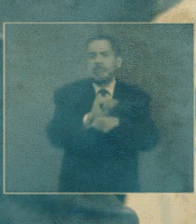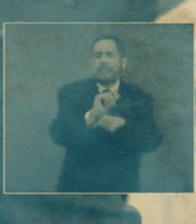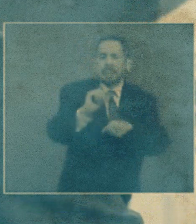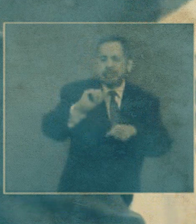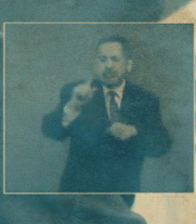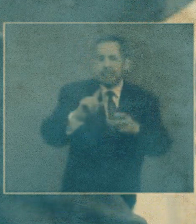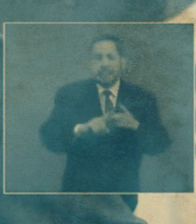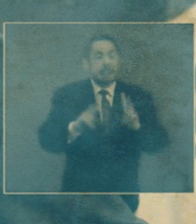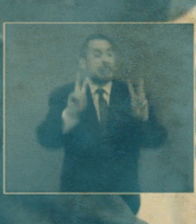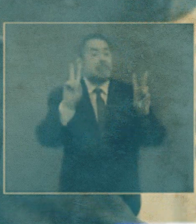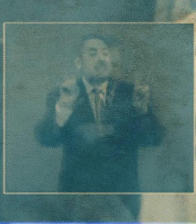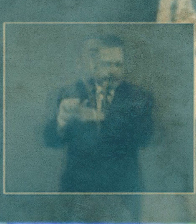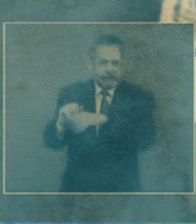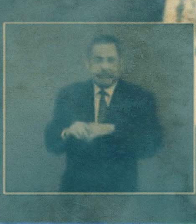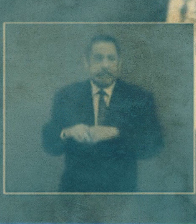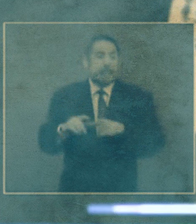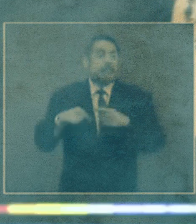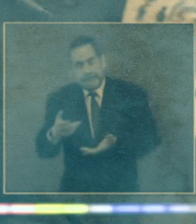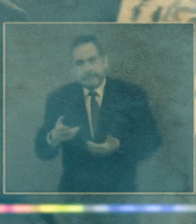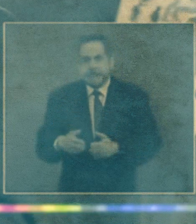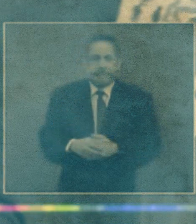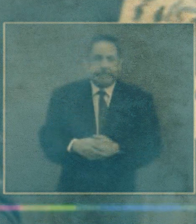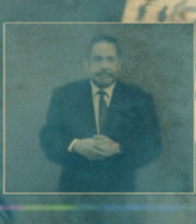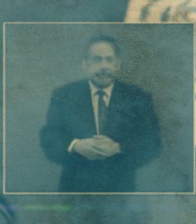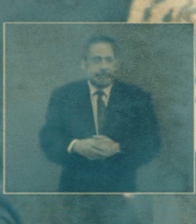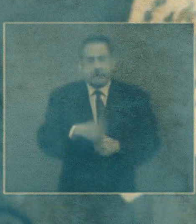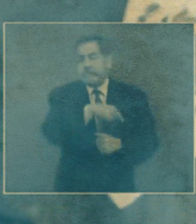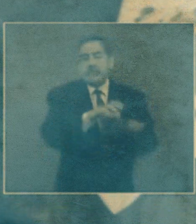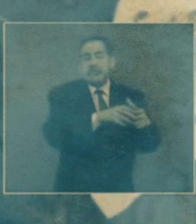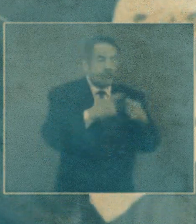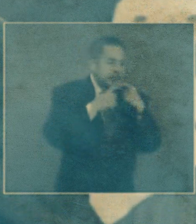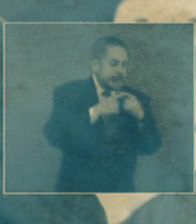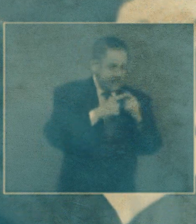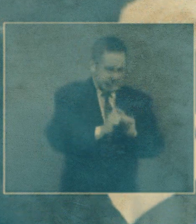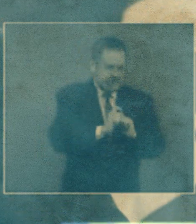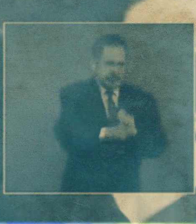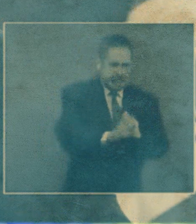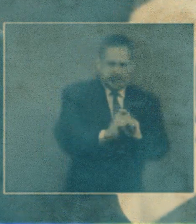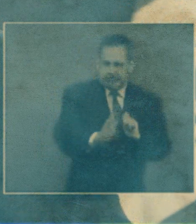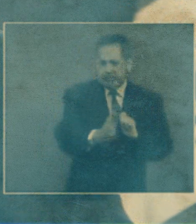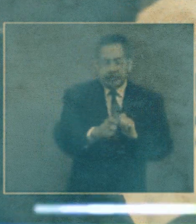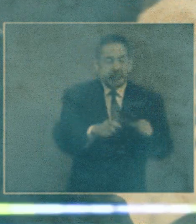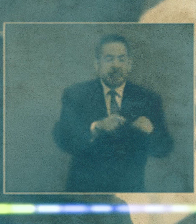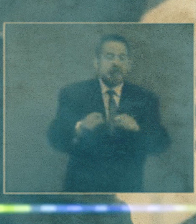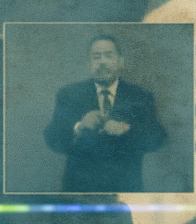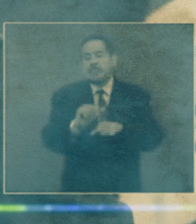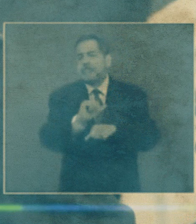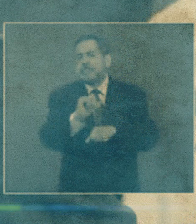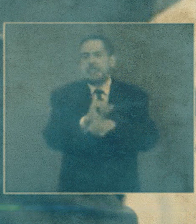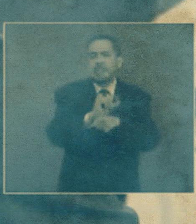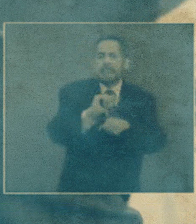fifís y pseudoambientalistas. Ahora es el Tren Maya. Convencen o contratan a artistas,